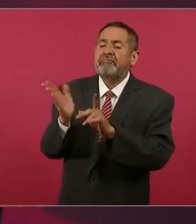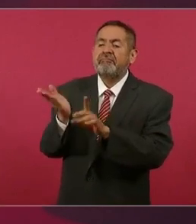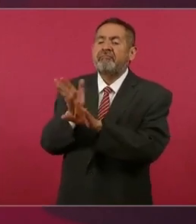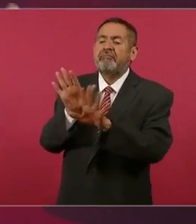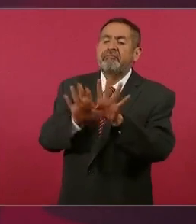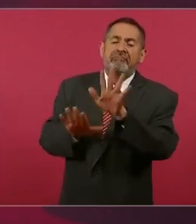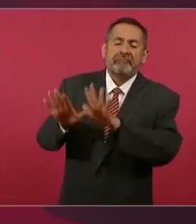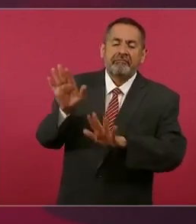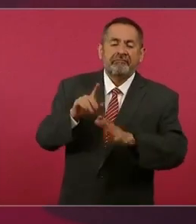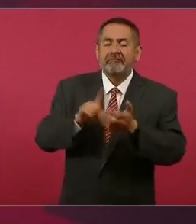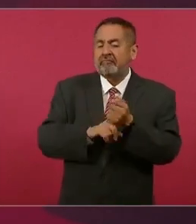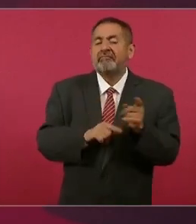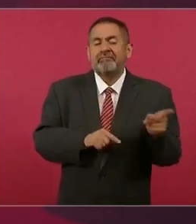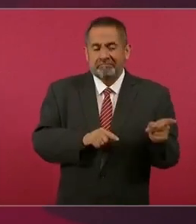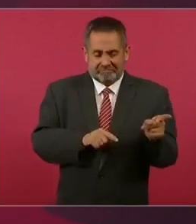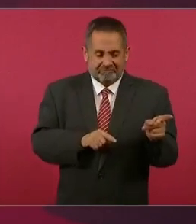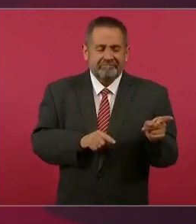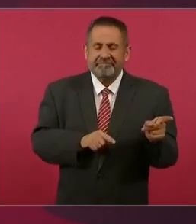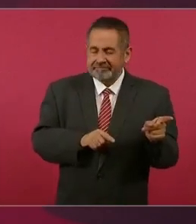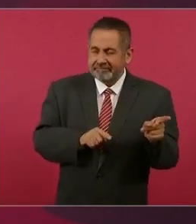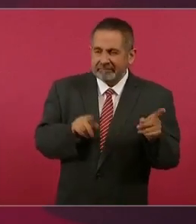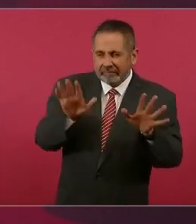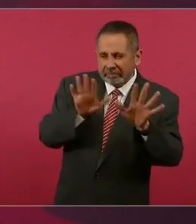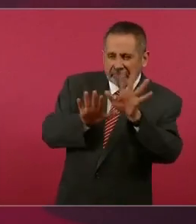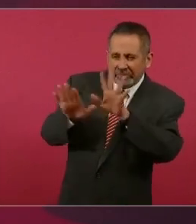logrado con su manipulación